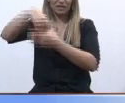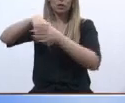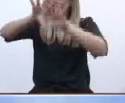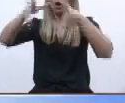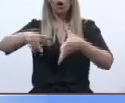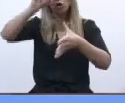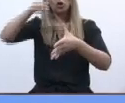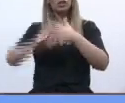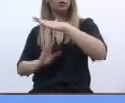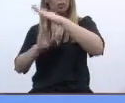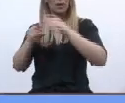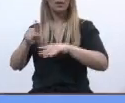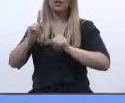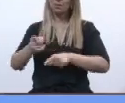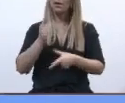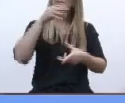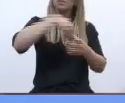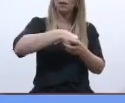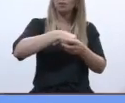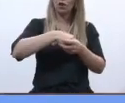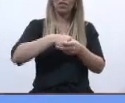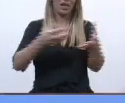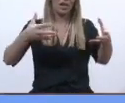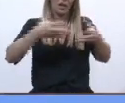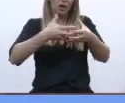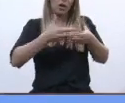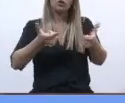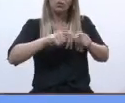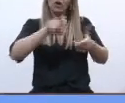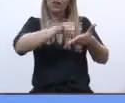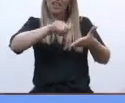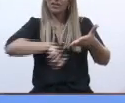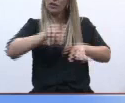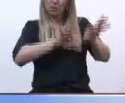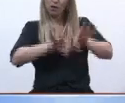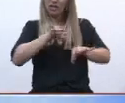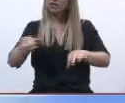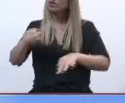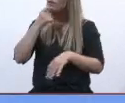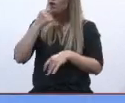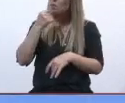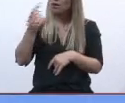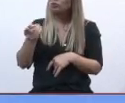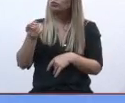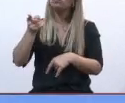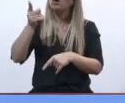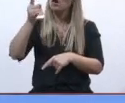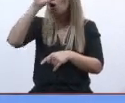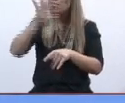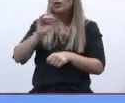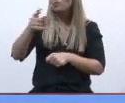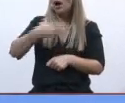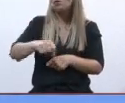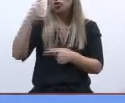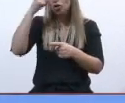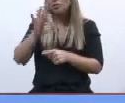miembro de la constituyente, miembro de la comisión redactora. Y se le pregunta en esa audiencia qué opina sobre el aborto. Y